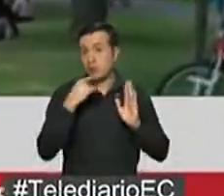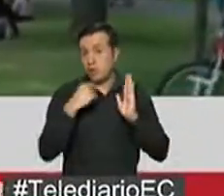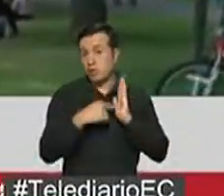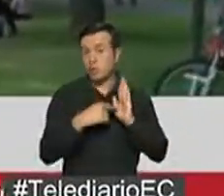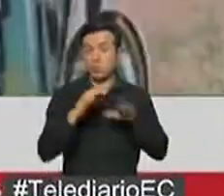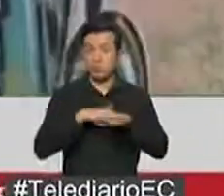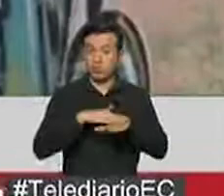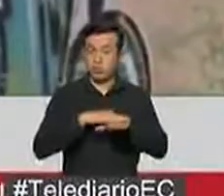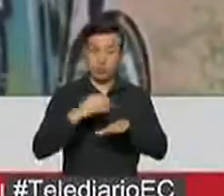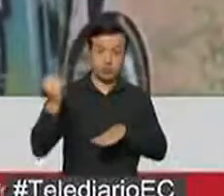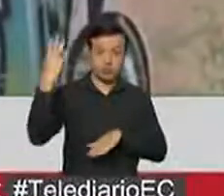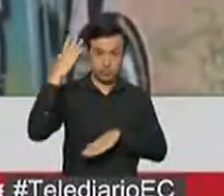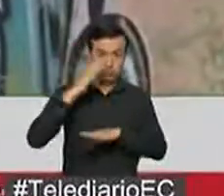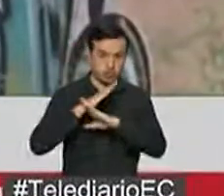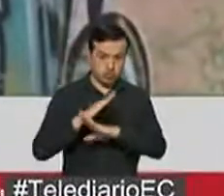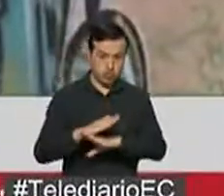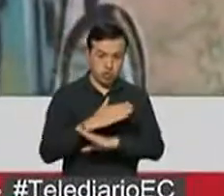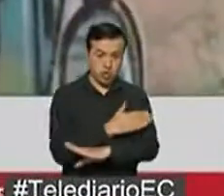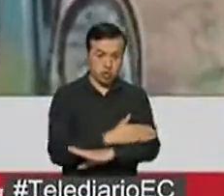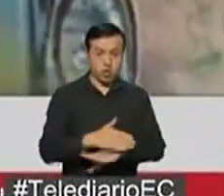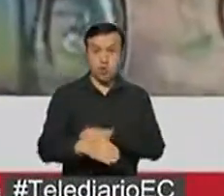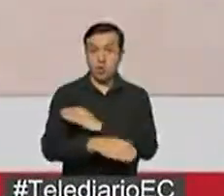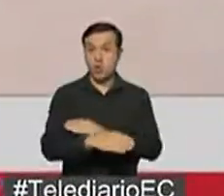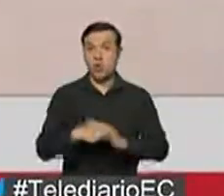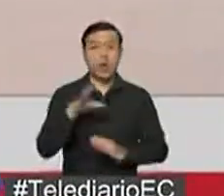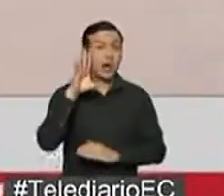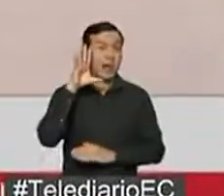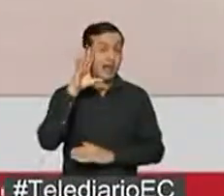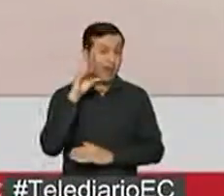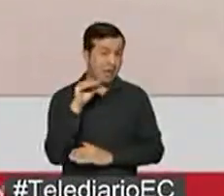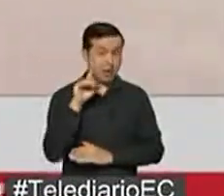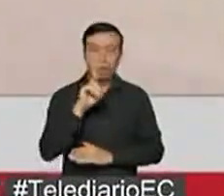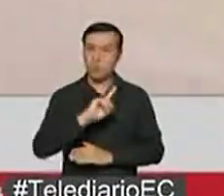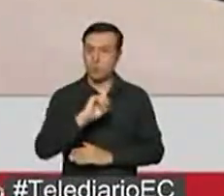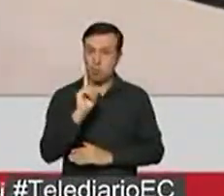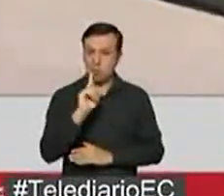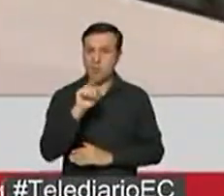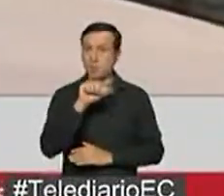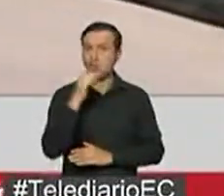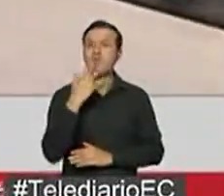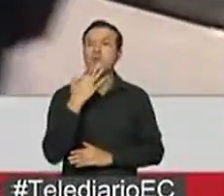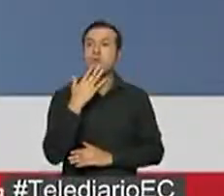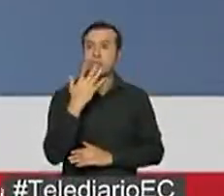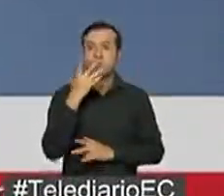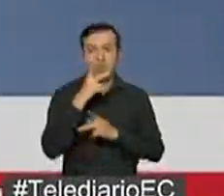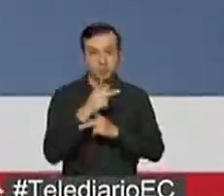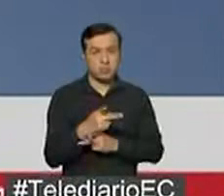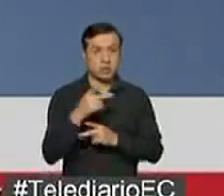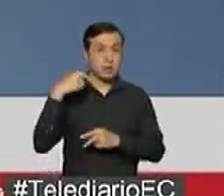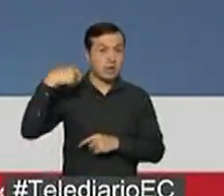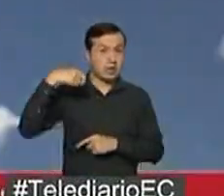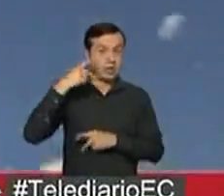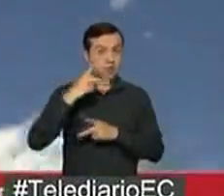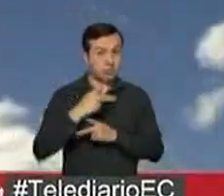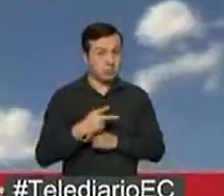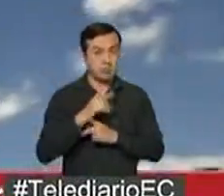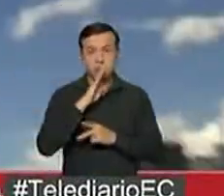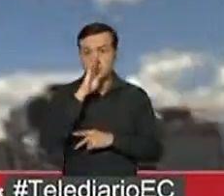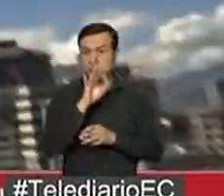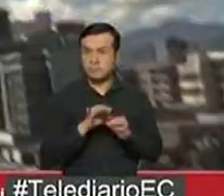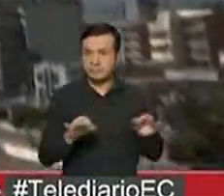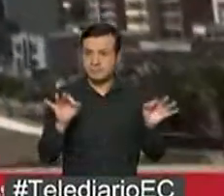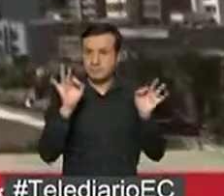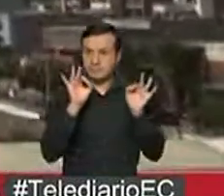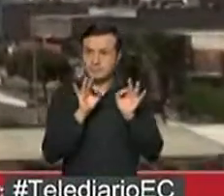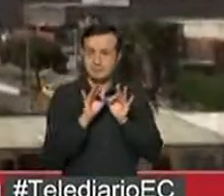bloqueador solar evitar prendas de color obscuro protegerse ante la radiación solar en los recreos y mantener una adecuada